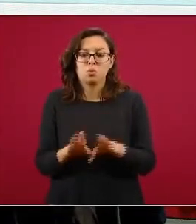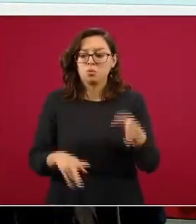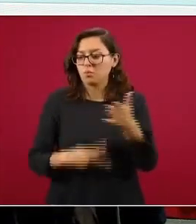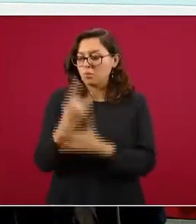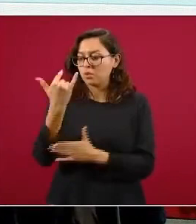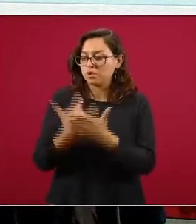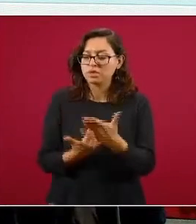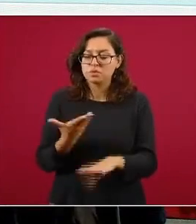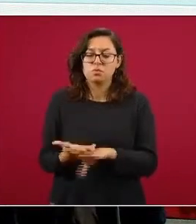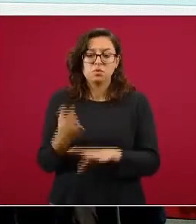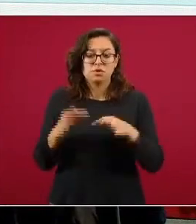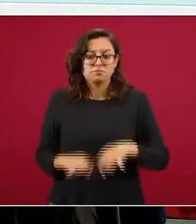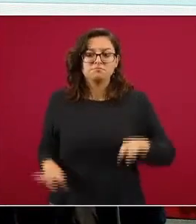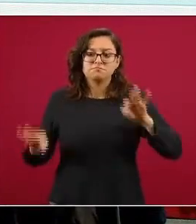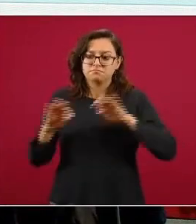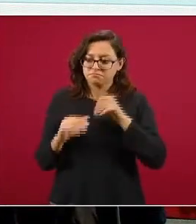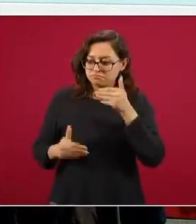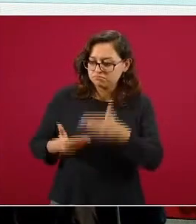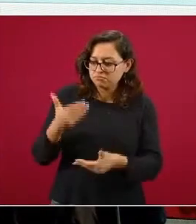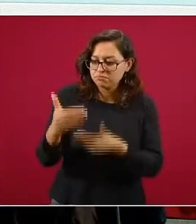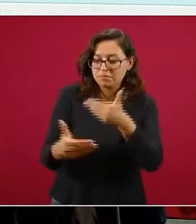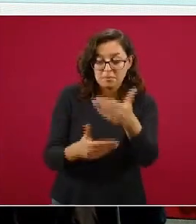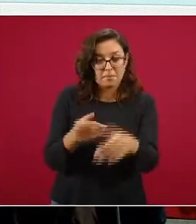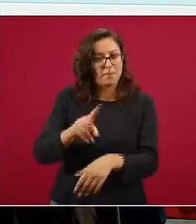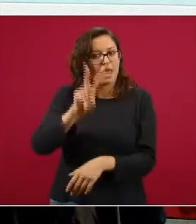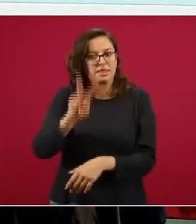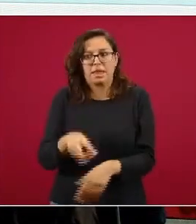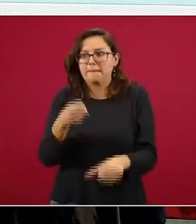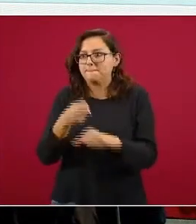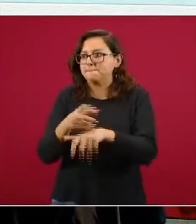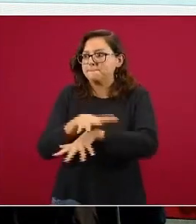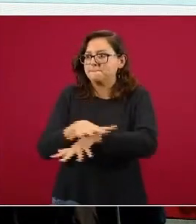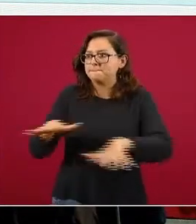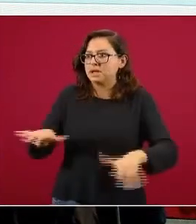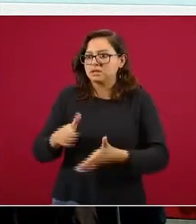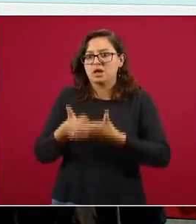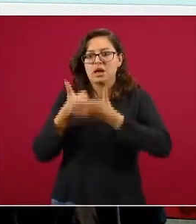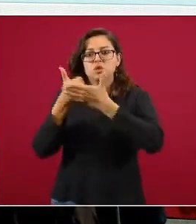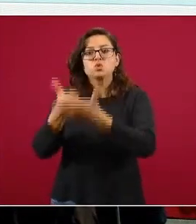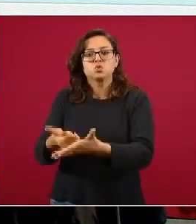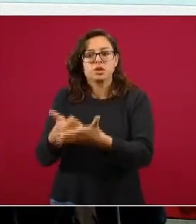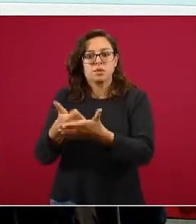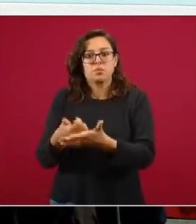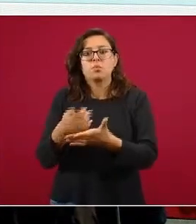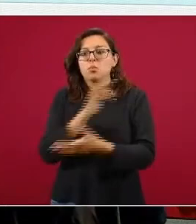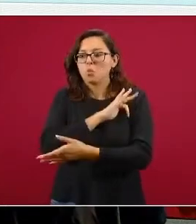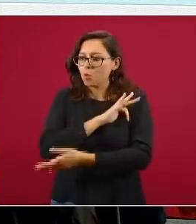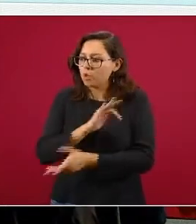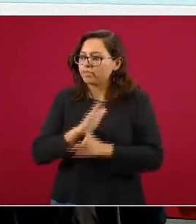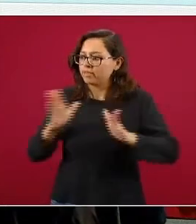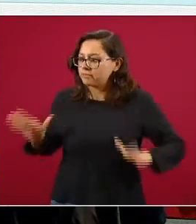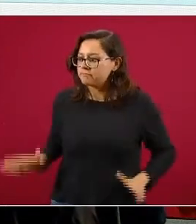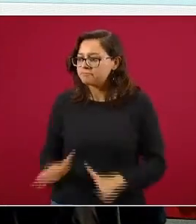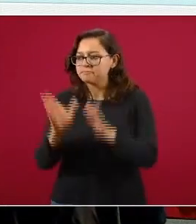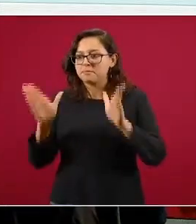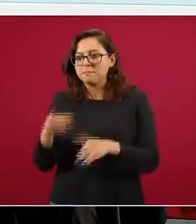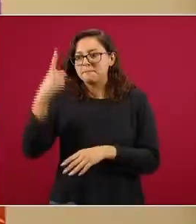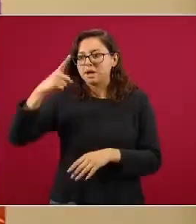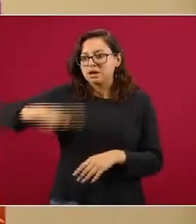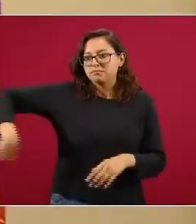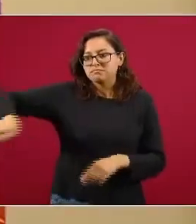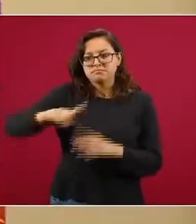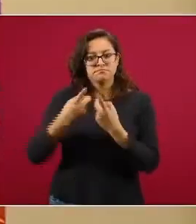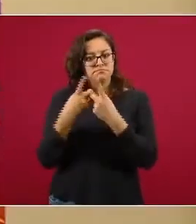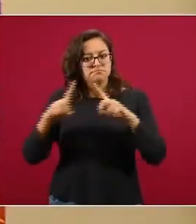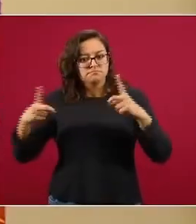tan importantes y que van a impactar de manera significativa a estas regiones, que van a ser detonantes del desarrollo y del bienestar, pero justo lo que